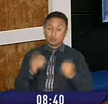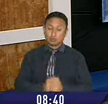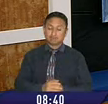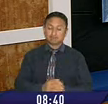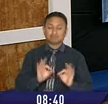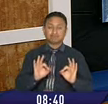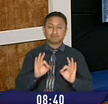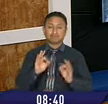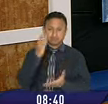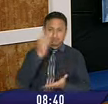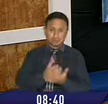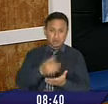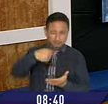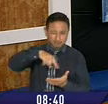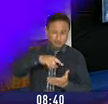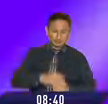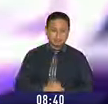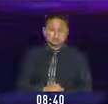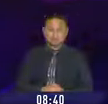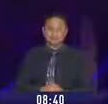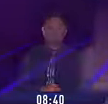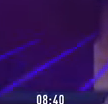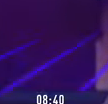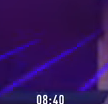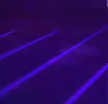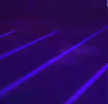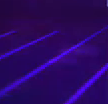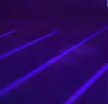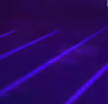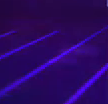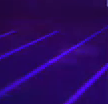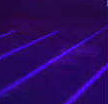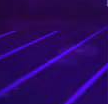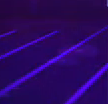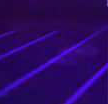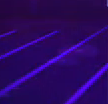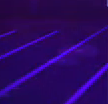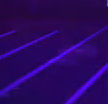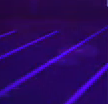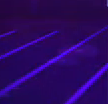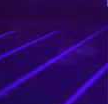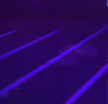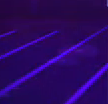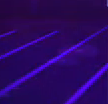Enhorabuena, vamos para comerciales, una pausa, usted quédese aquí que viene más.